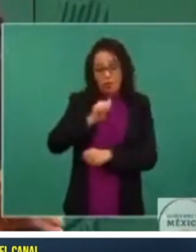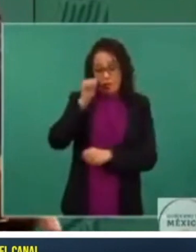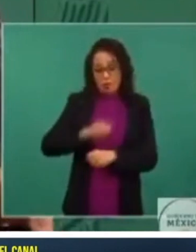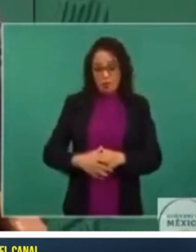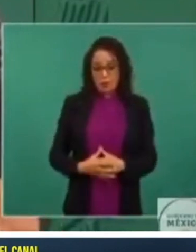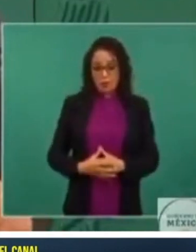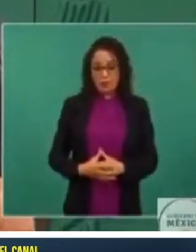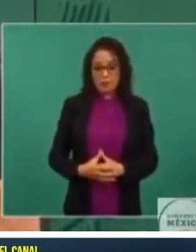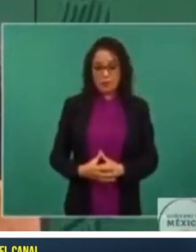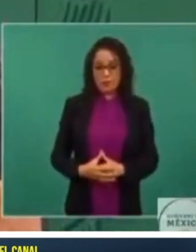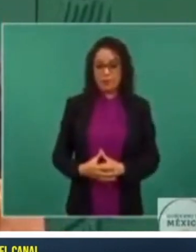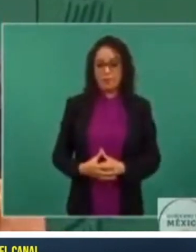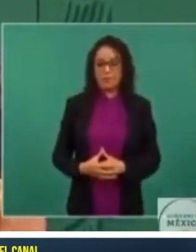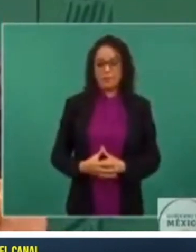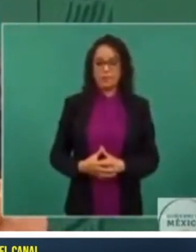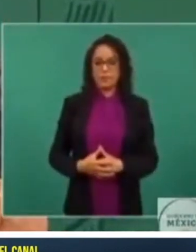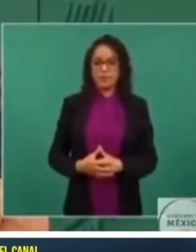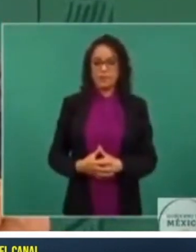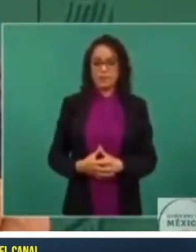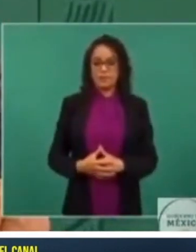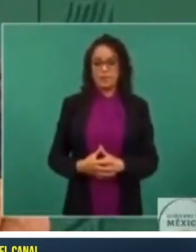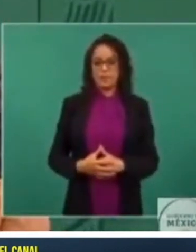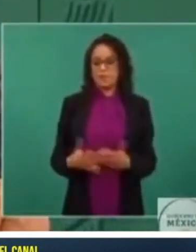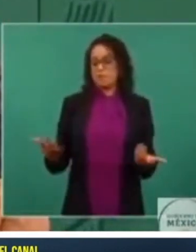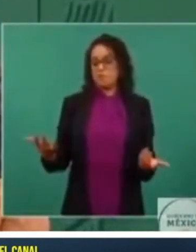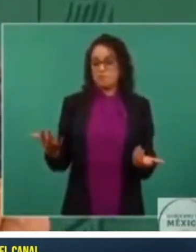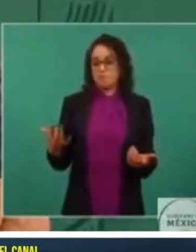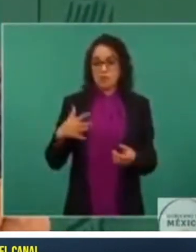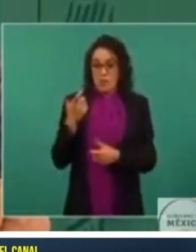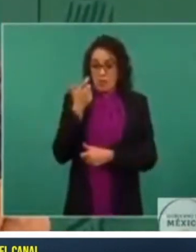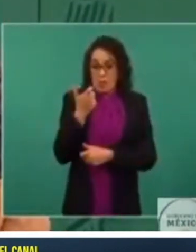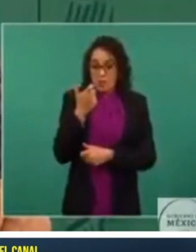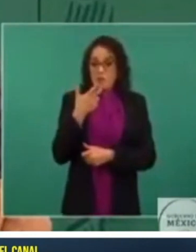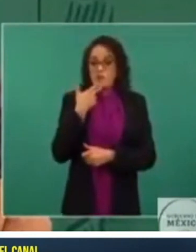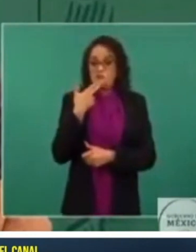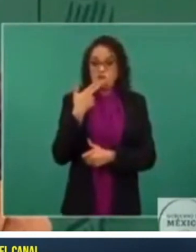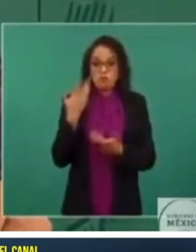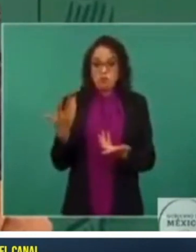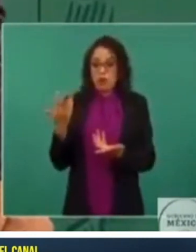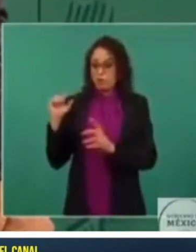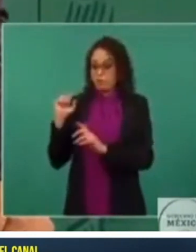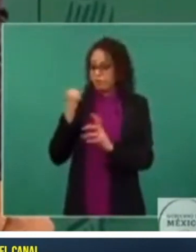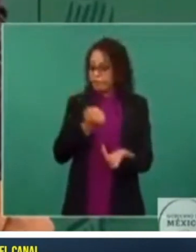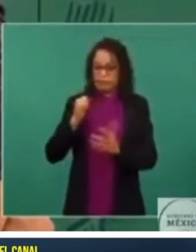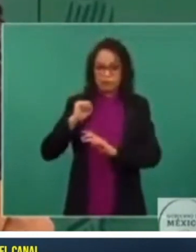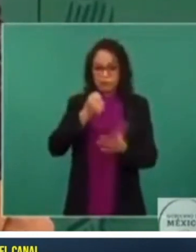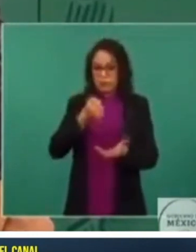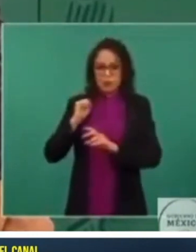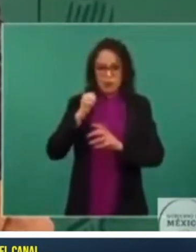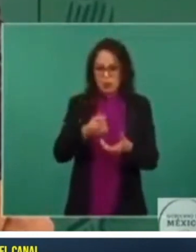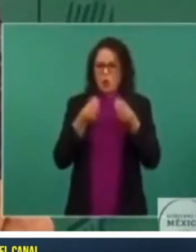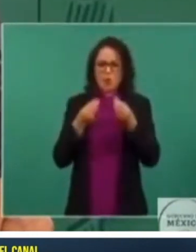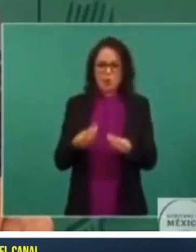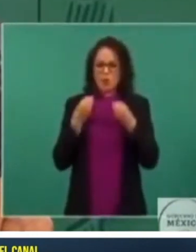sin límite se utilizaba dinero público para atraer a los intelectuales